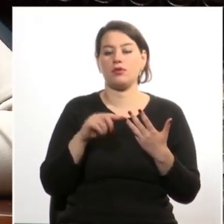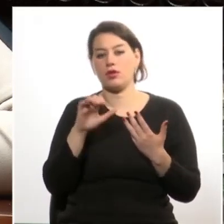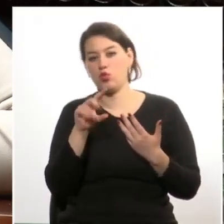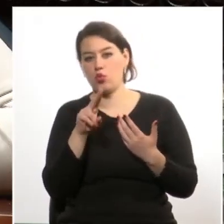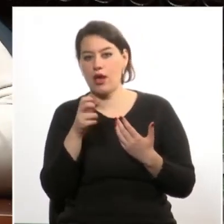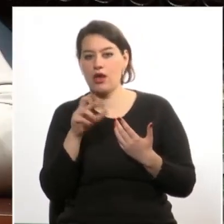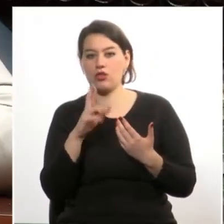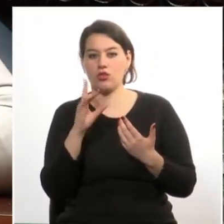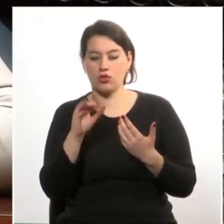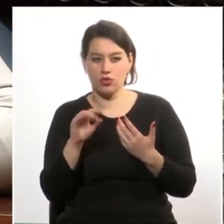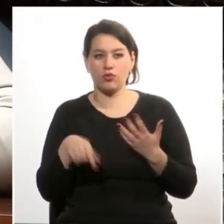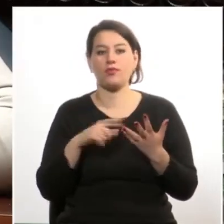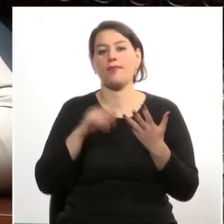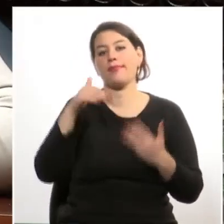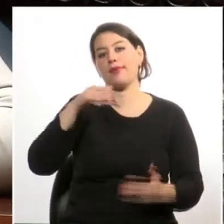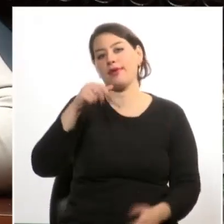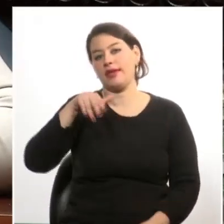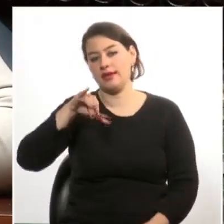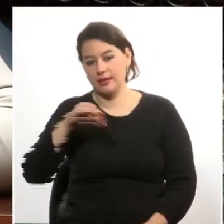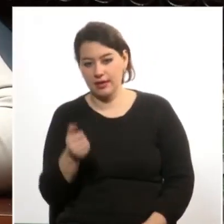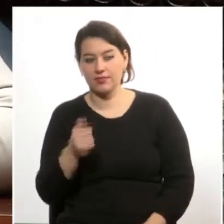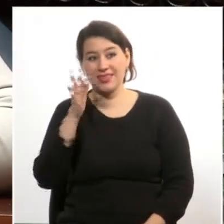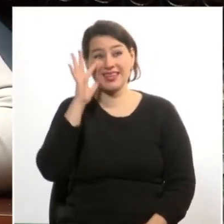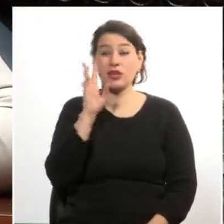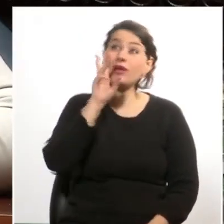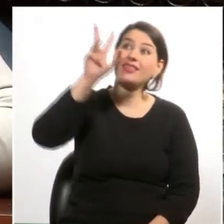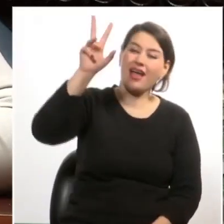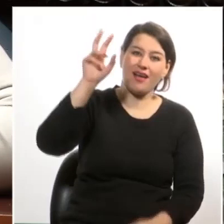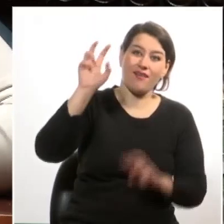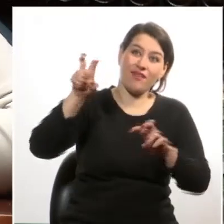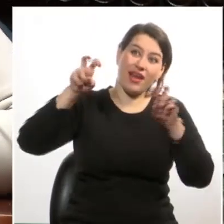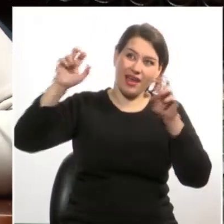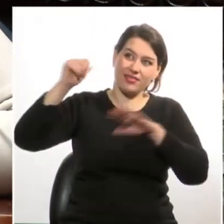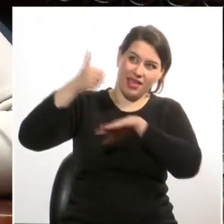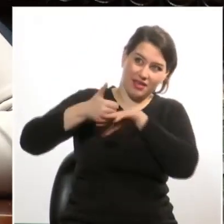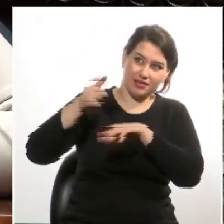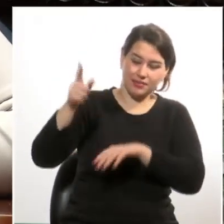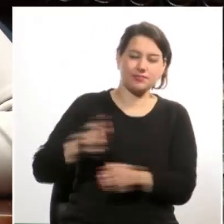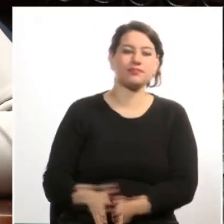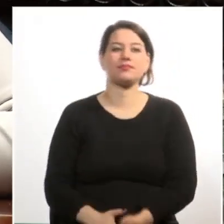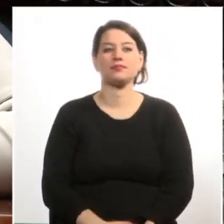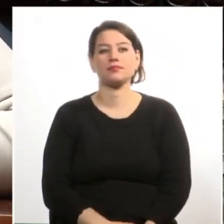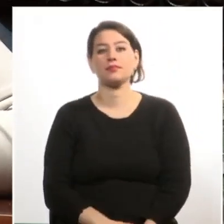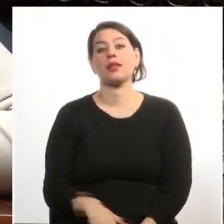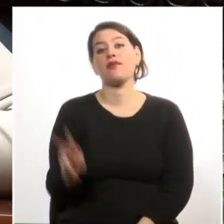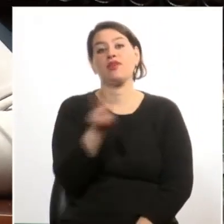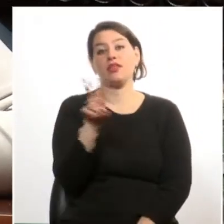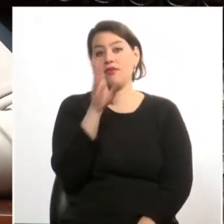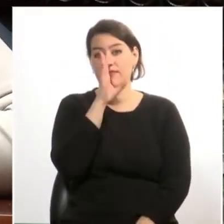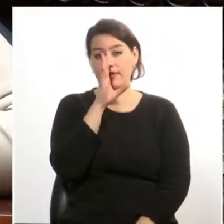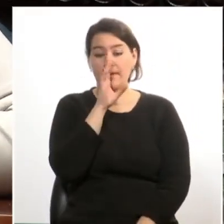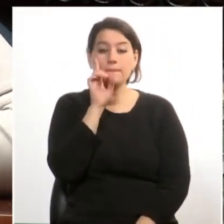Eduardo Bá Ferreira y Mónica Xavier, que creo verla por ahí en las barras. El 22 de febrero de